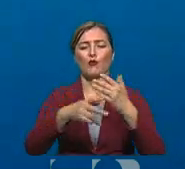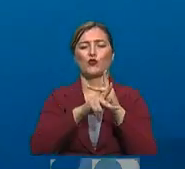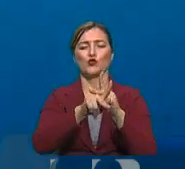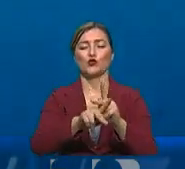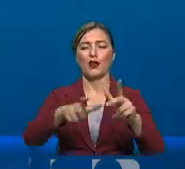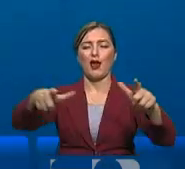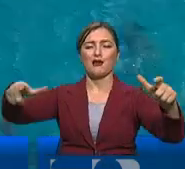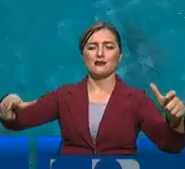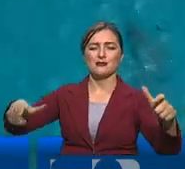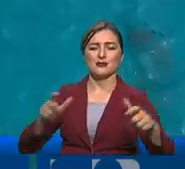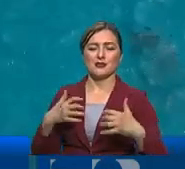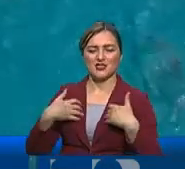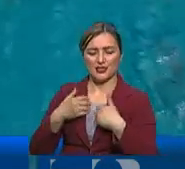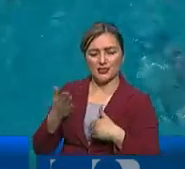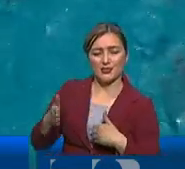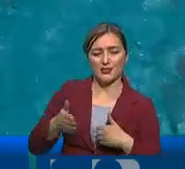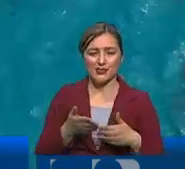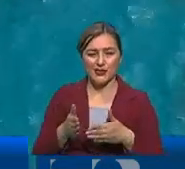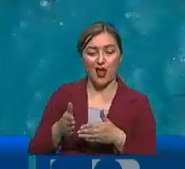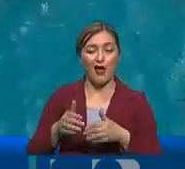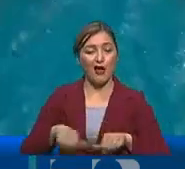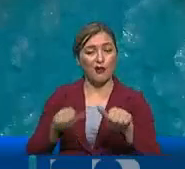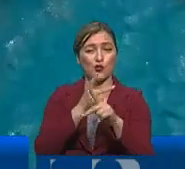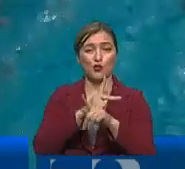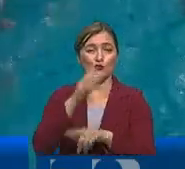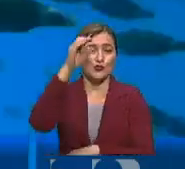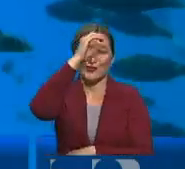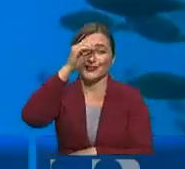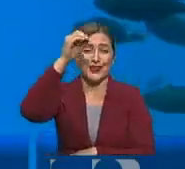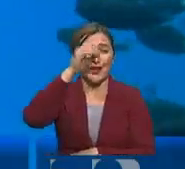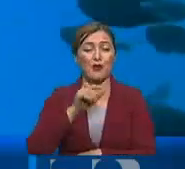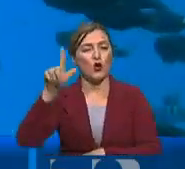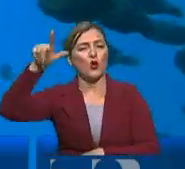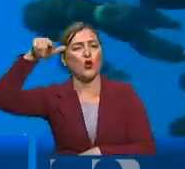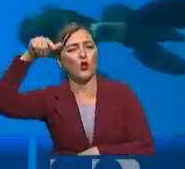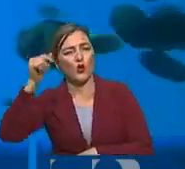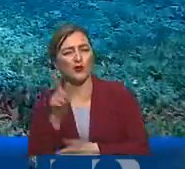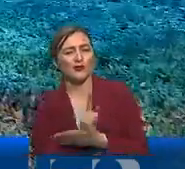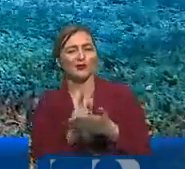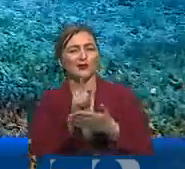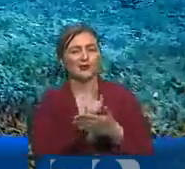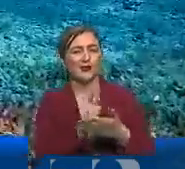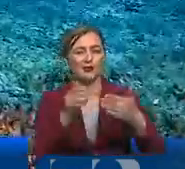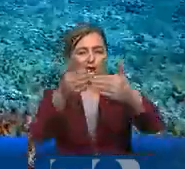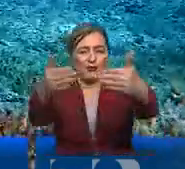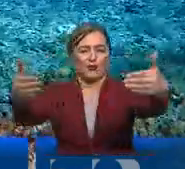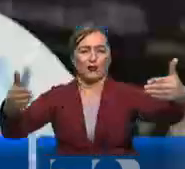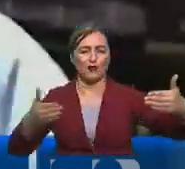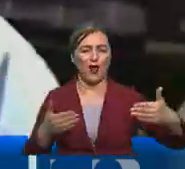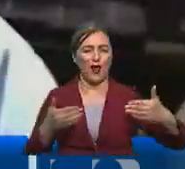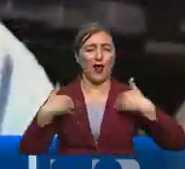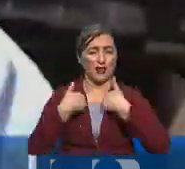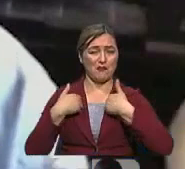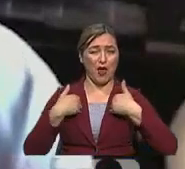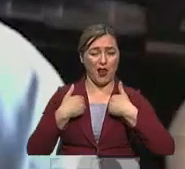que habitan en el mar no conocen los límites de las áreas protegidas. Por ello, es deber de los gobiernos diseñar reservas que cubran el rango de un animal.